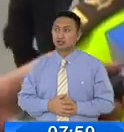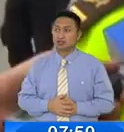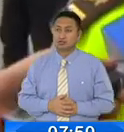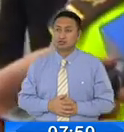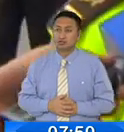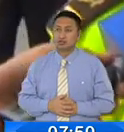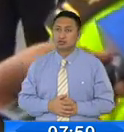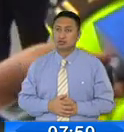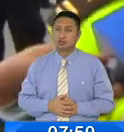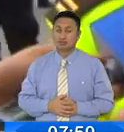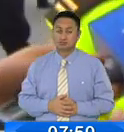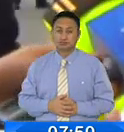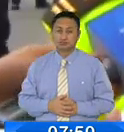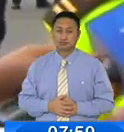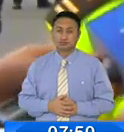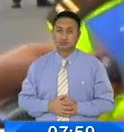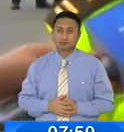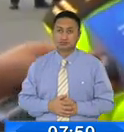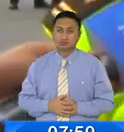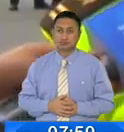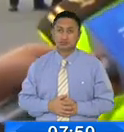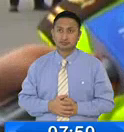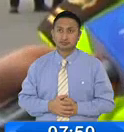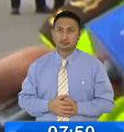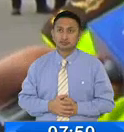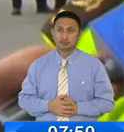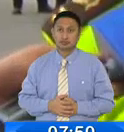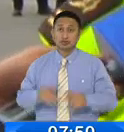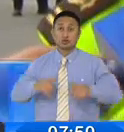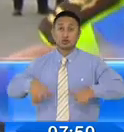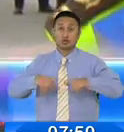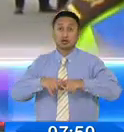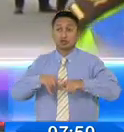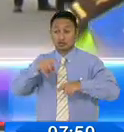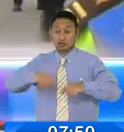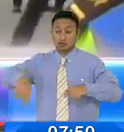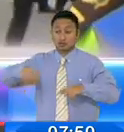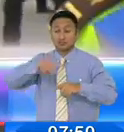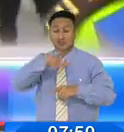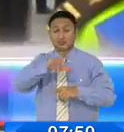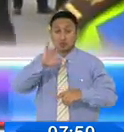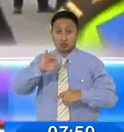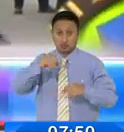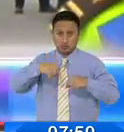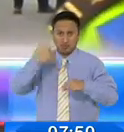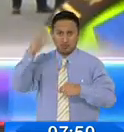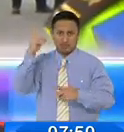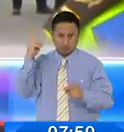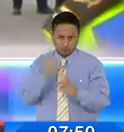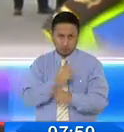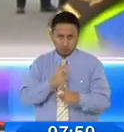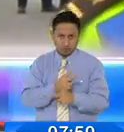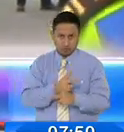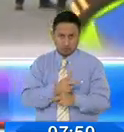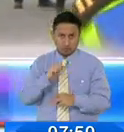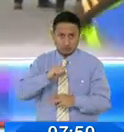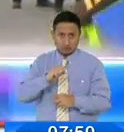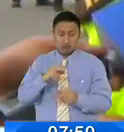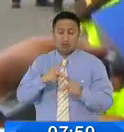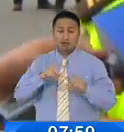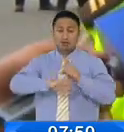tenemos mayores problemas de criminalidad y también 38 puntos que tenemos mayores conflictos en lo que es delincuencia